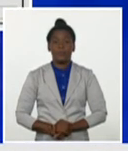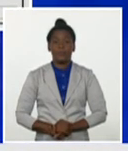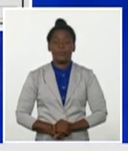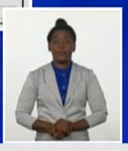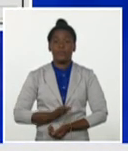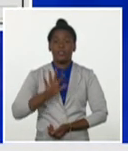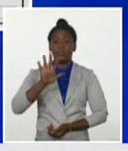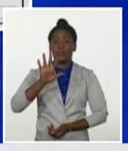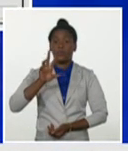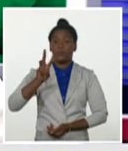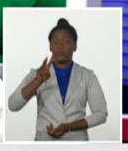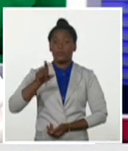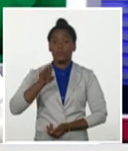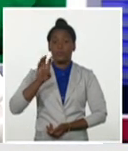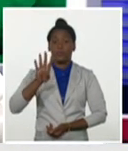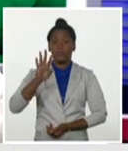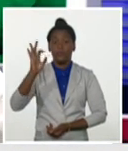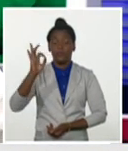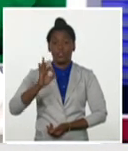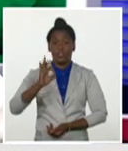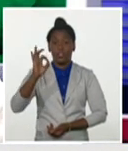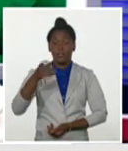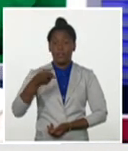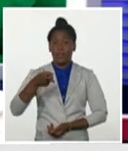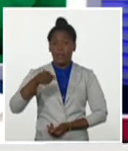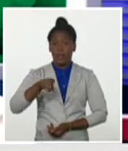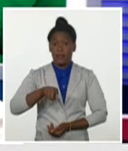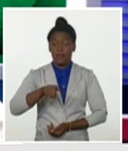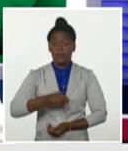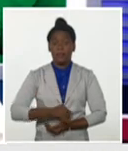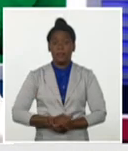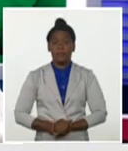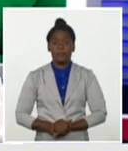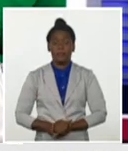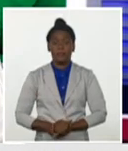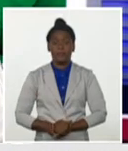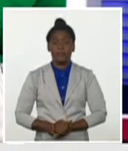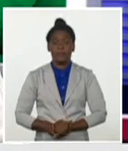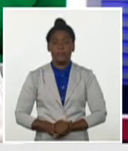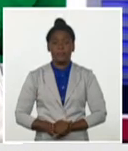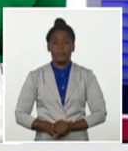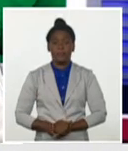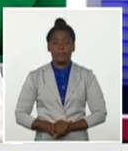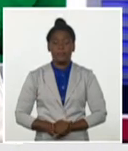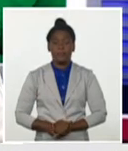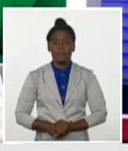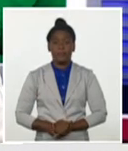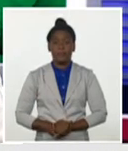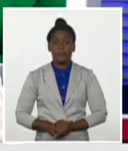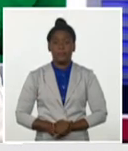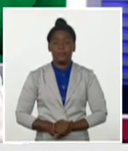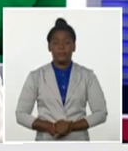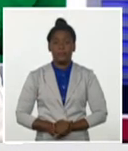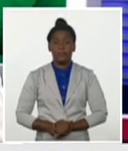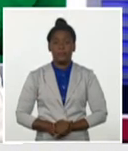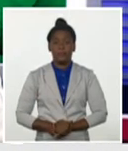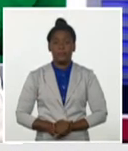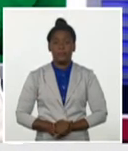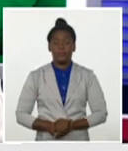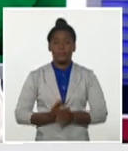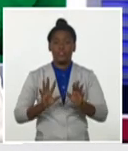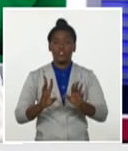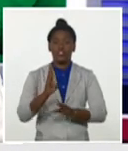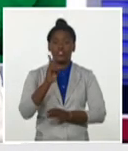los diagnosticados ayer en nuestro país, la tasa de incidencia se concentra en 12